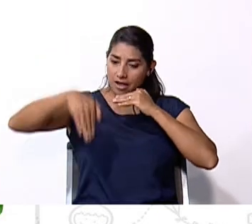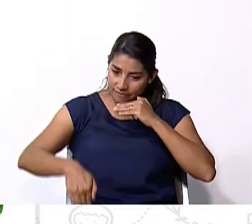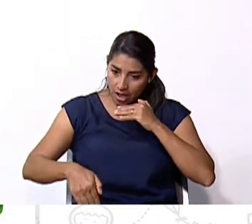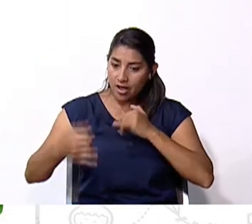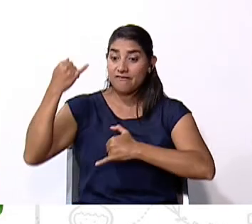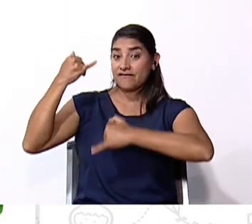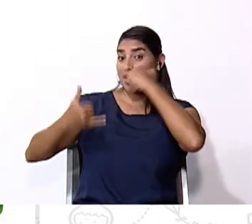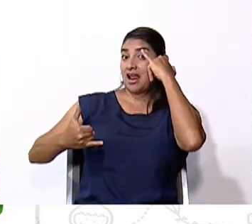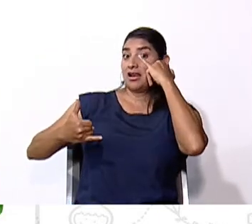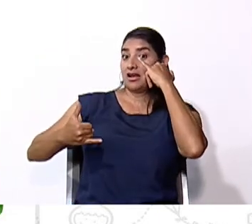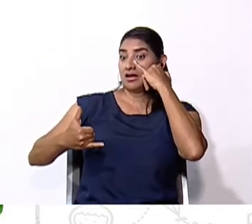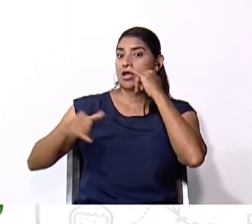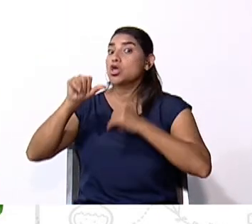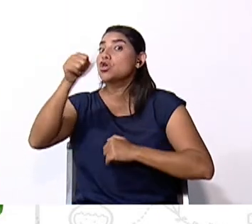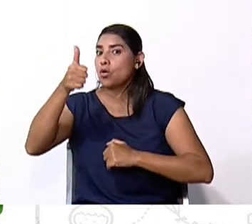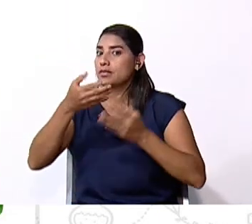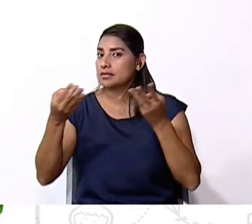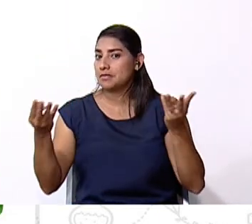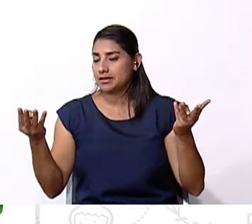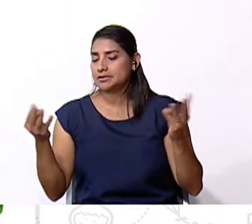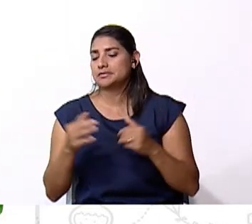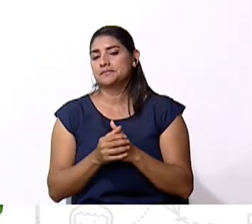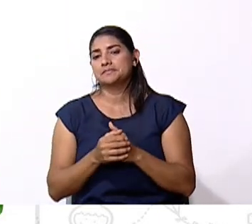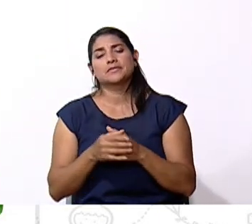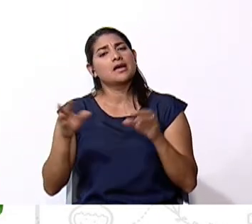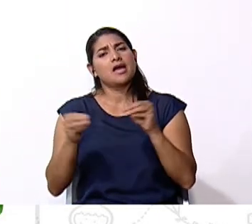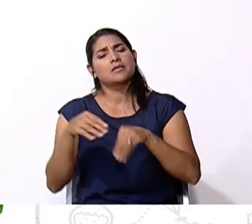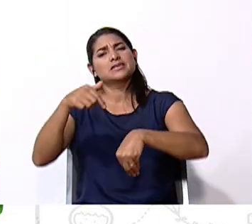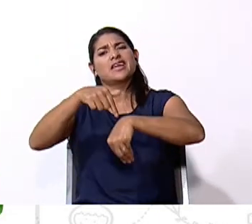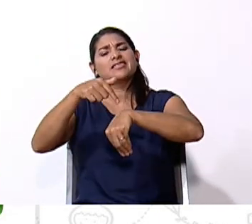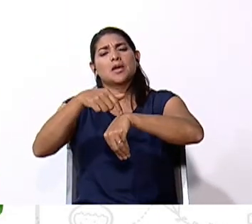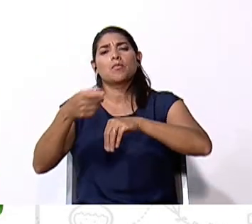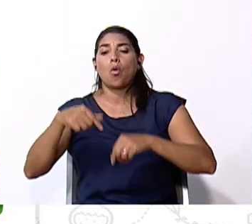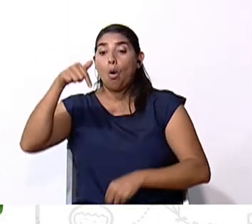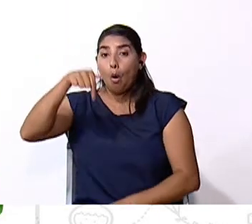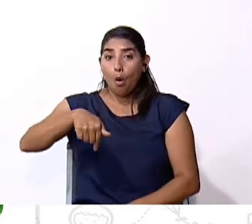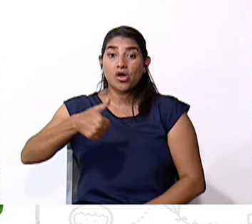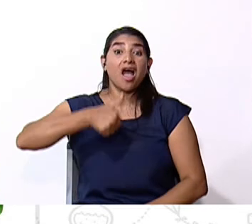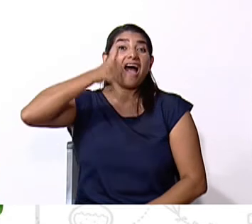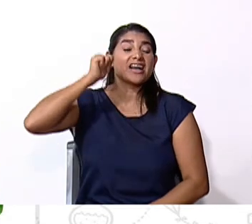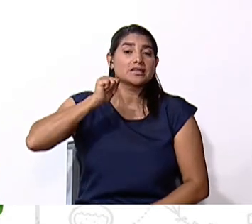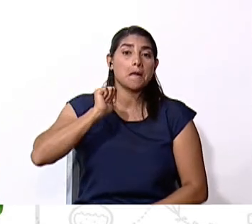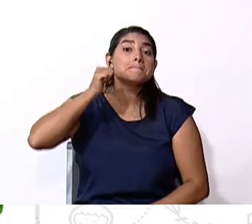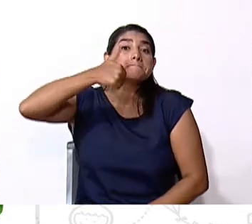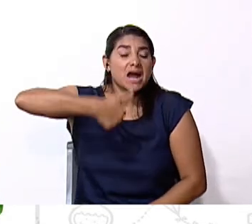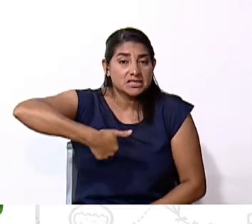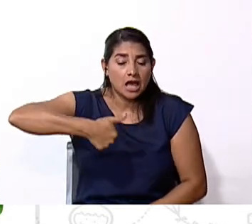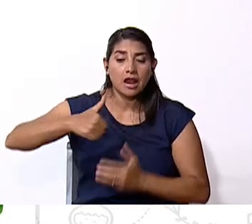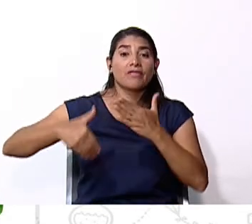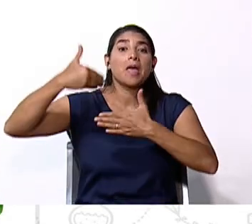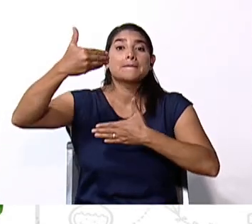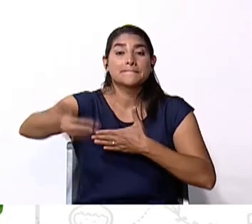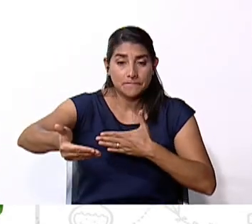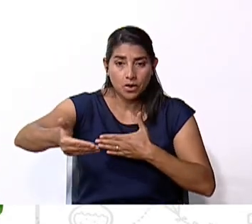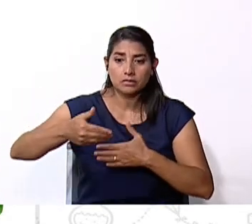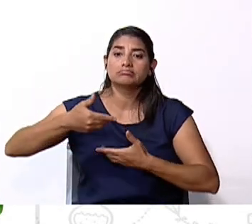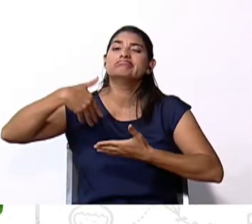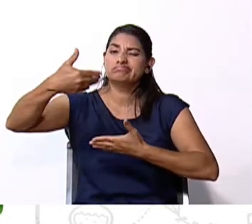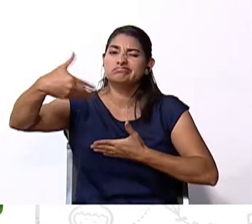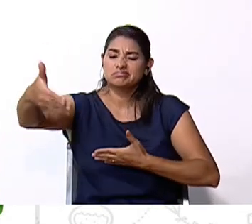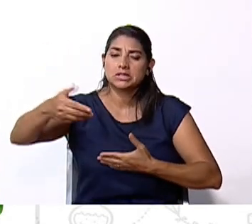al final y otras más. Y de tiempo, hoy, ayer, mañana, después,